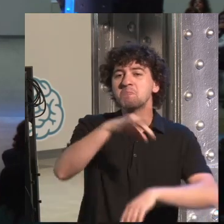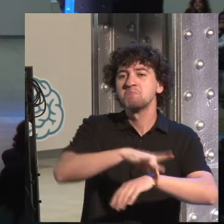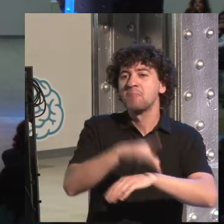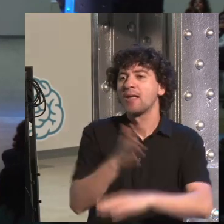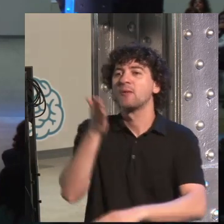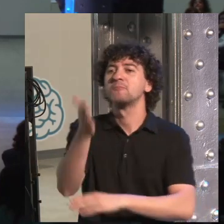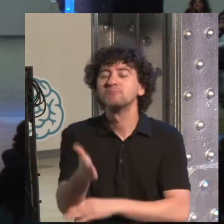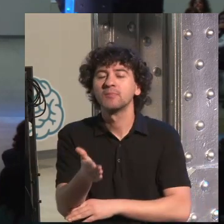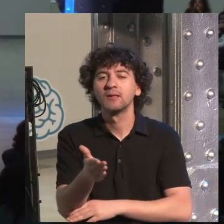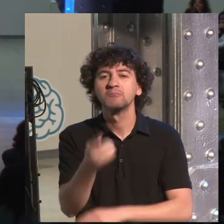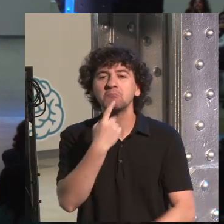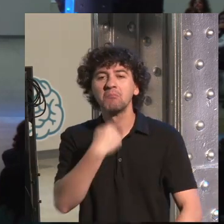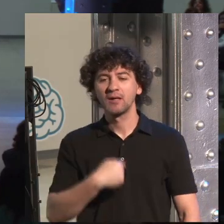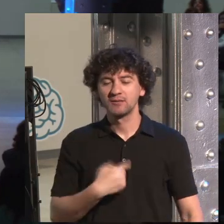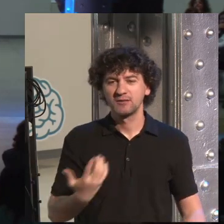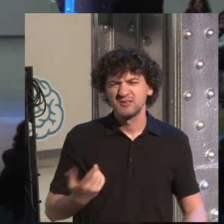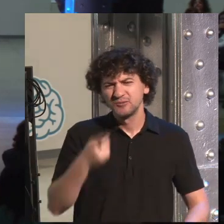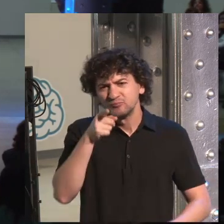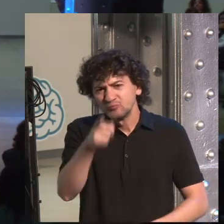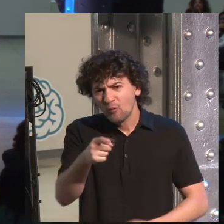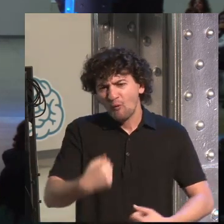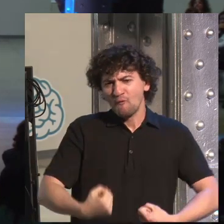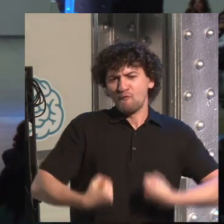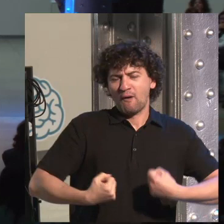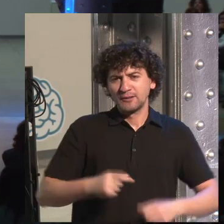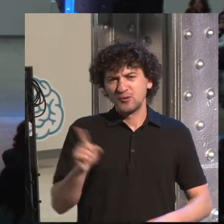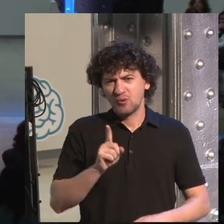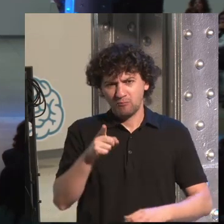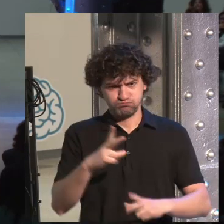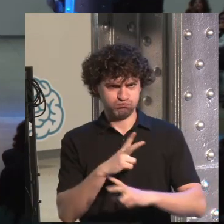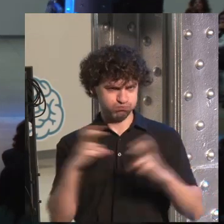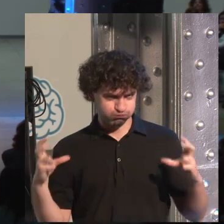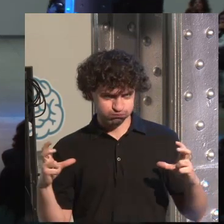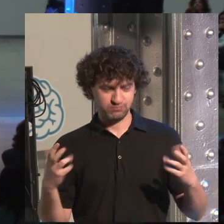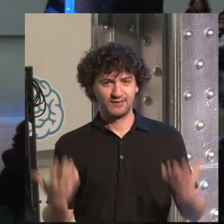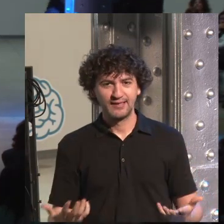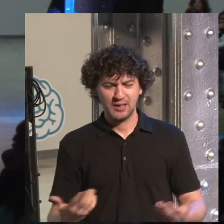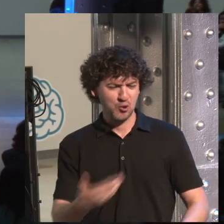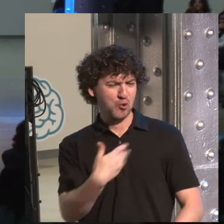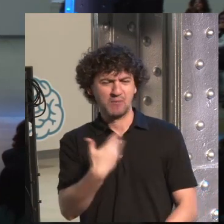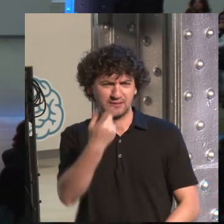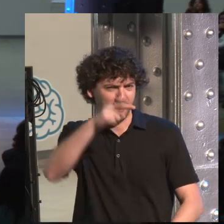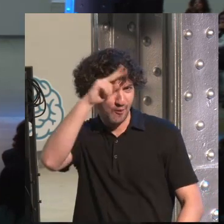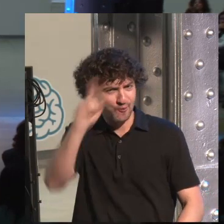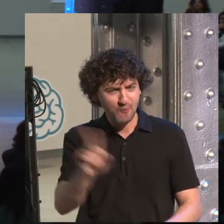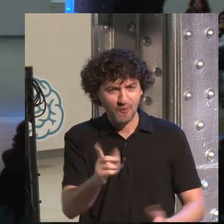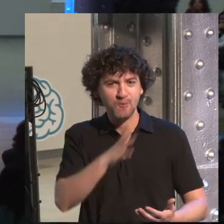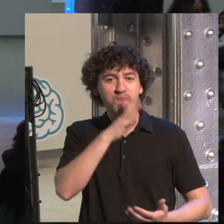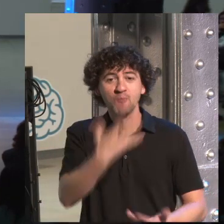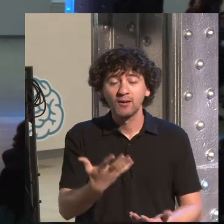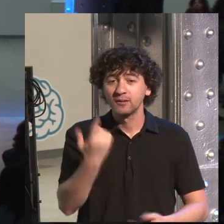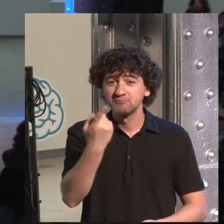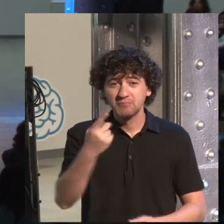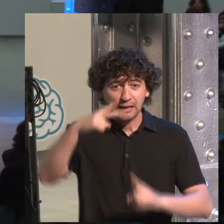te diría: no es que te hayas puesto fuerte, es que estás gordo, no pasa nada, no te preocupes, porque mira, ¿me